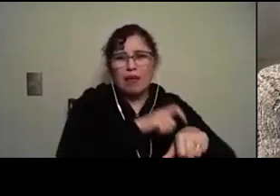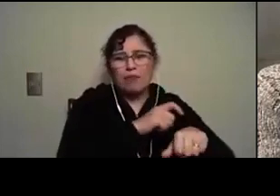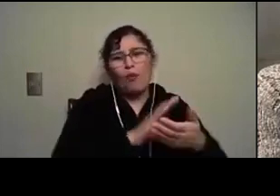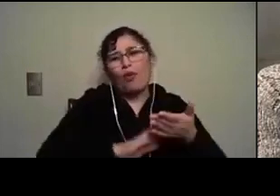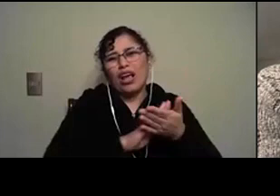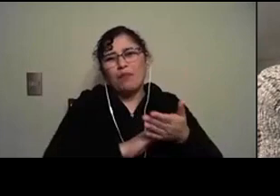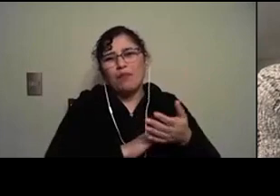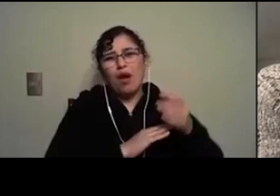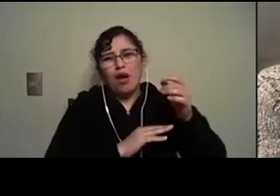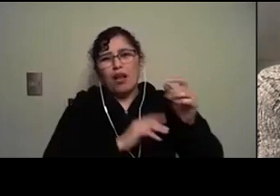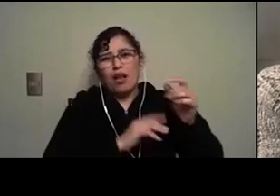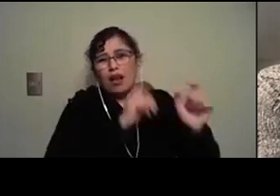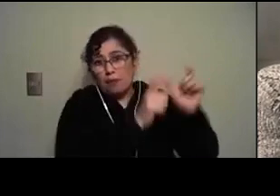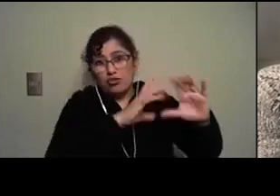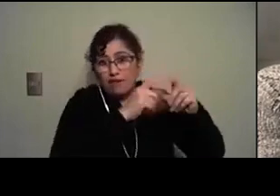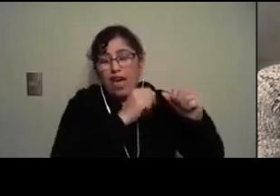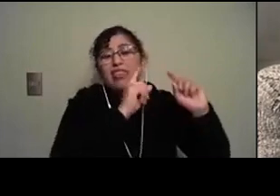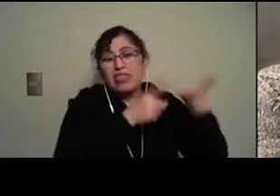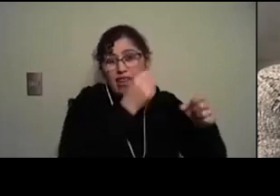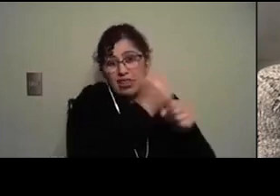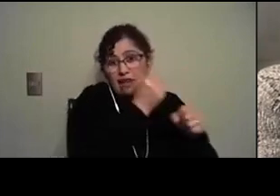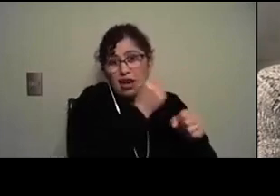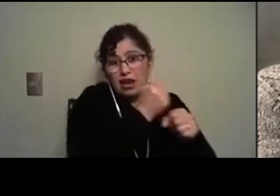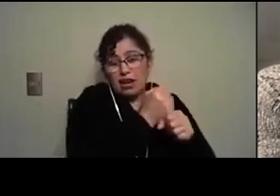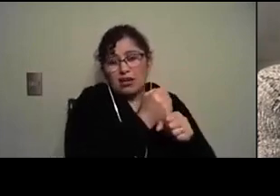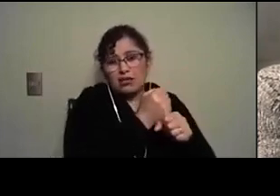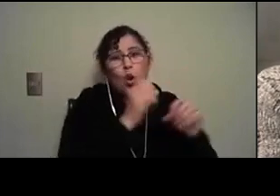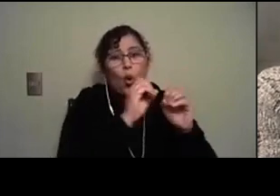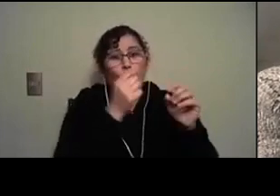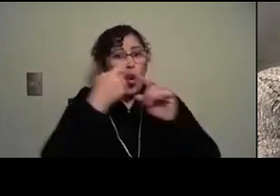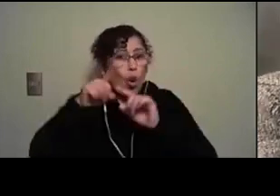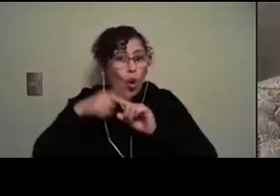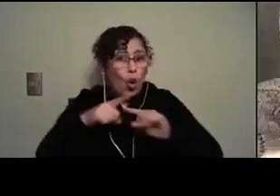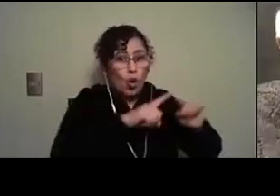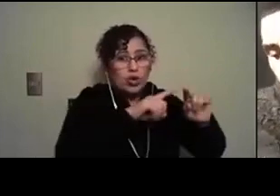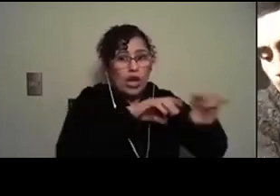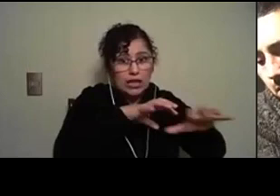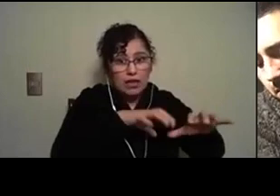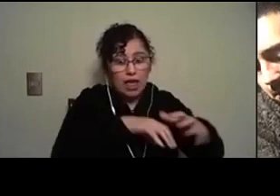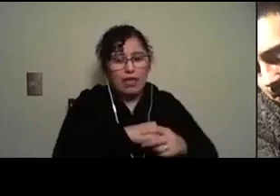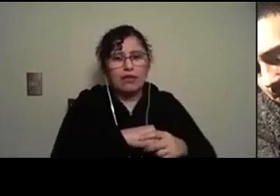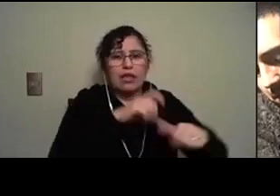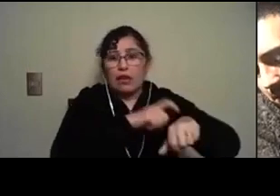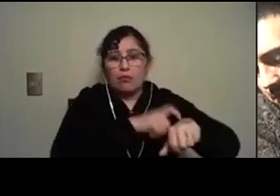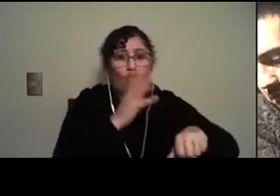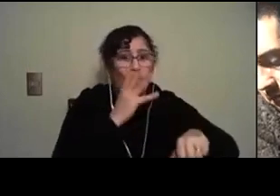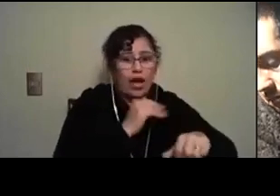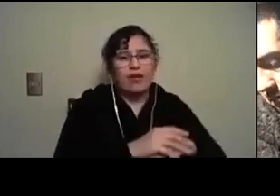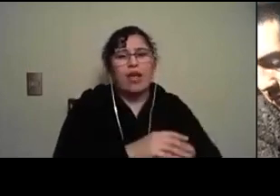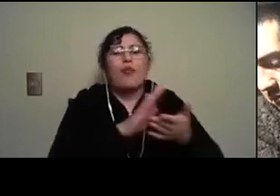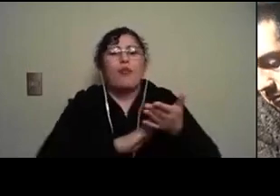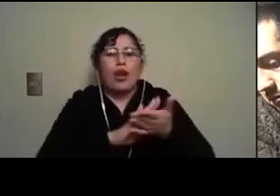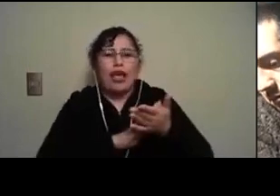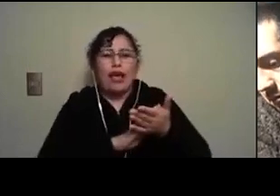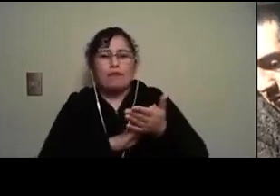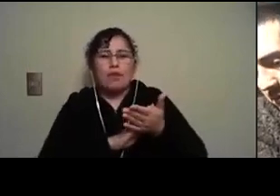trabajo o Ujú, porque también esas personas tienen que hacer otras cosas. ujú, Por ejemplo, un empleador no te va a entender que tú